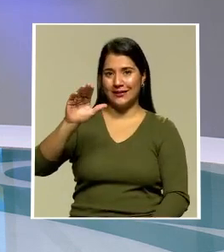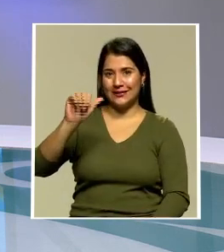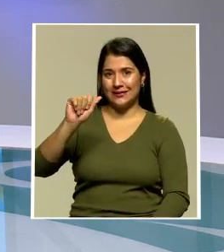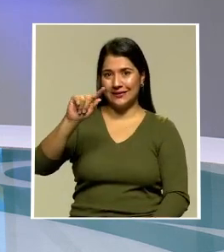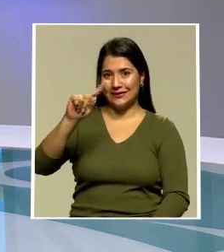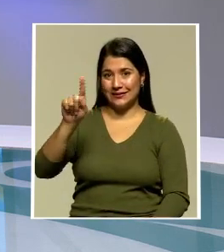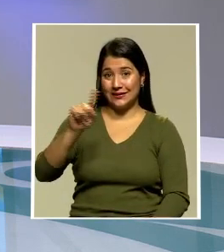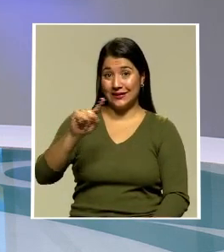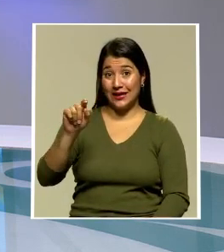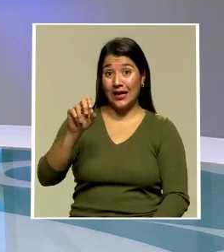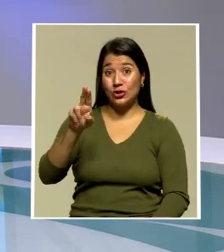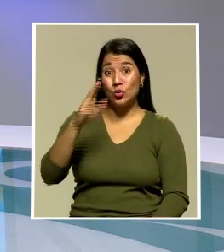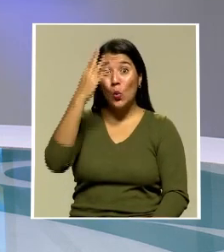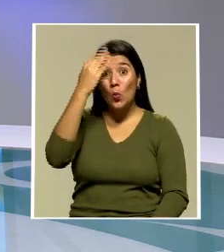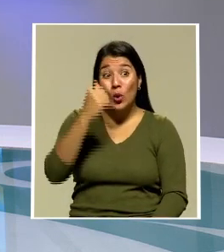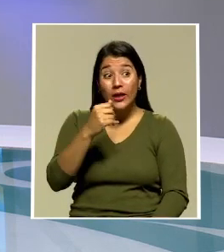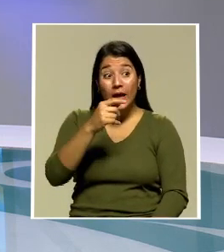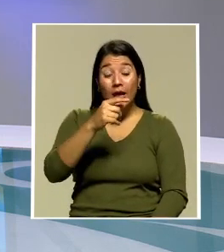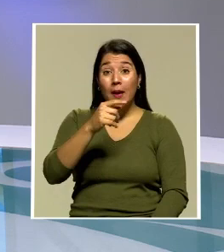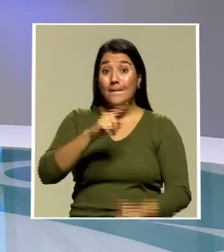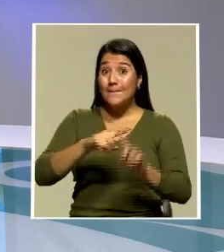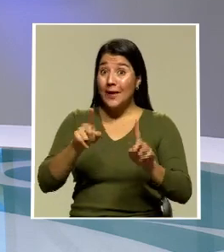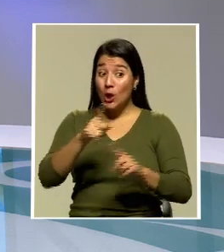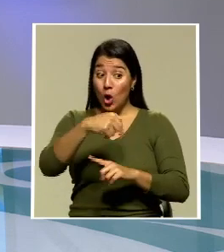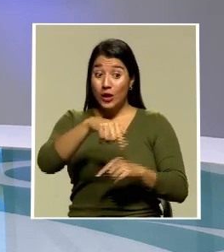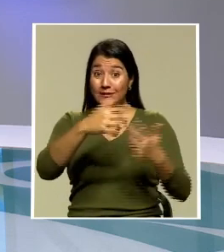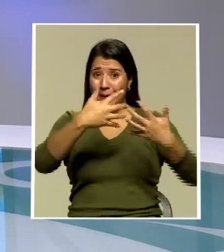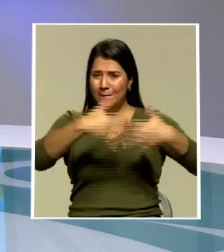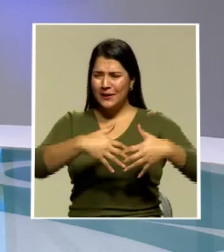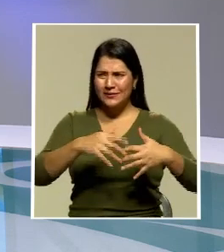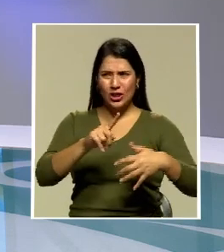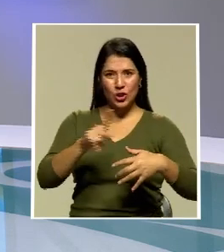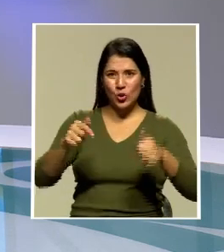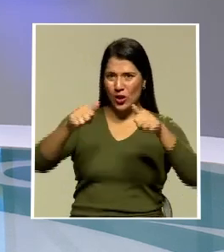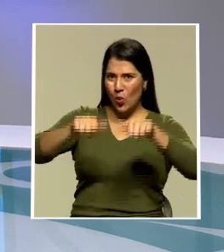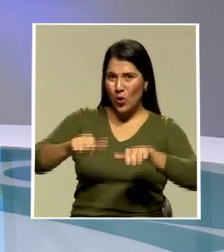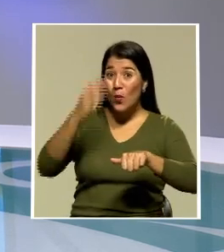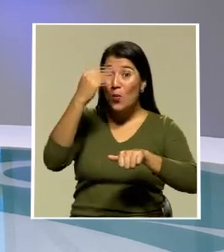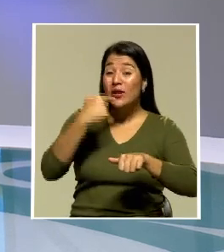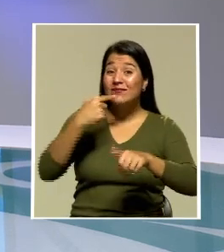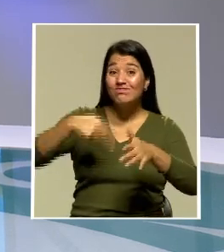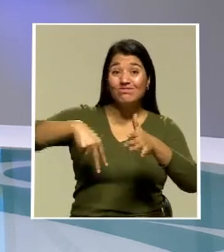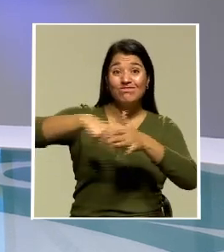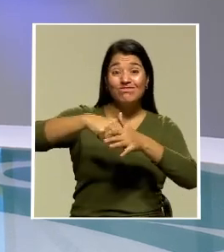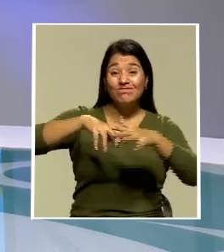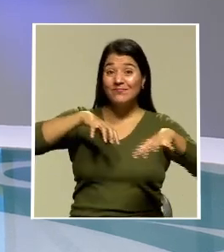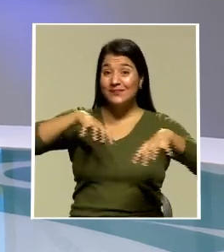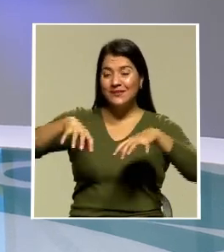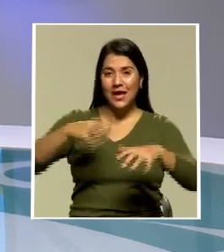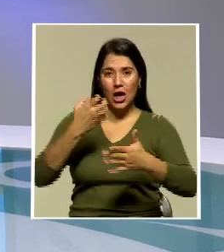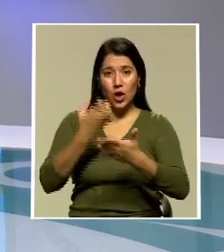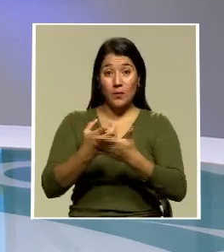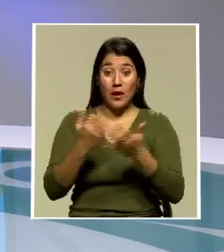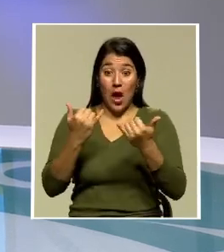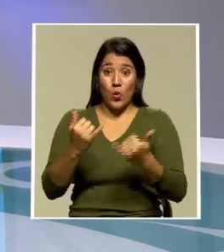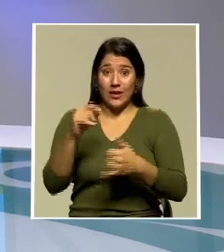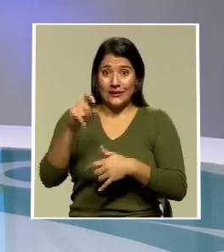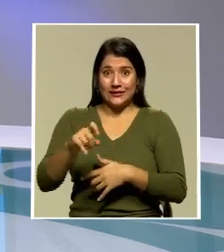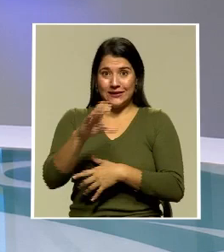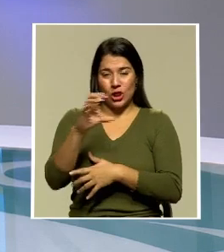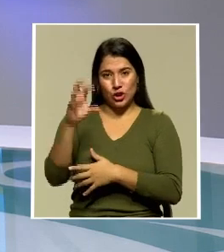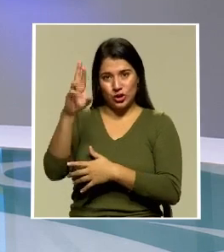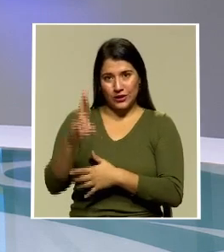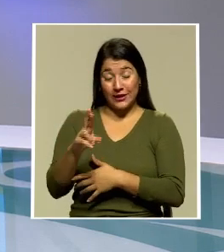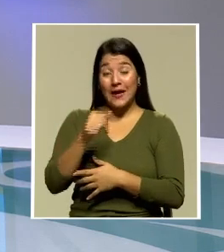desde el sector empresarial aseguran que esto entorpecería una reactivación económica que hoy el país clama desesperadamente. El periodista